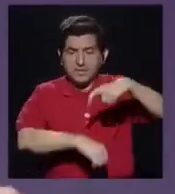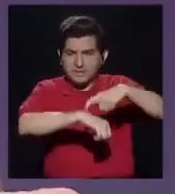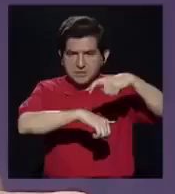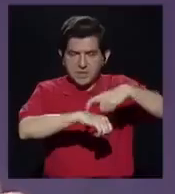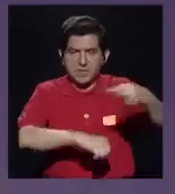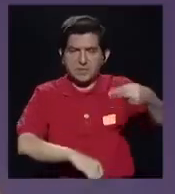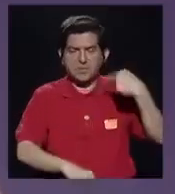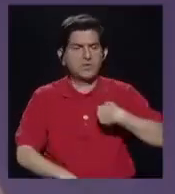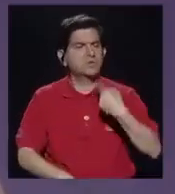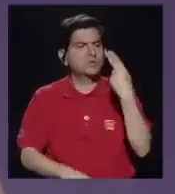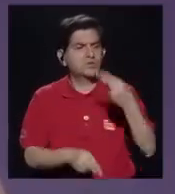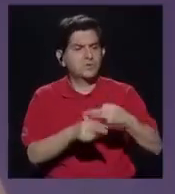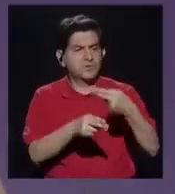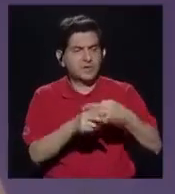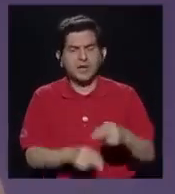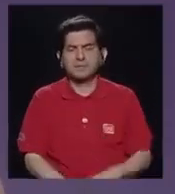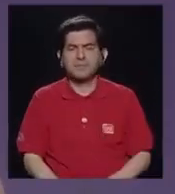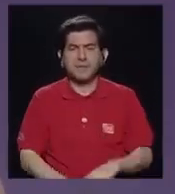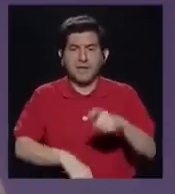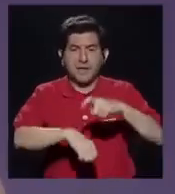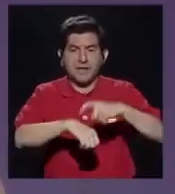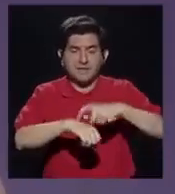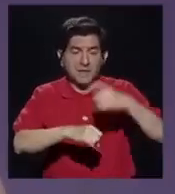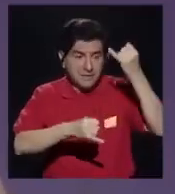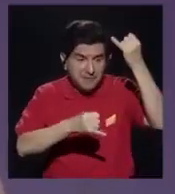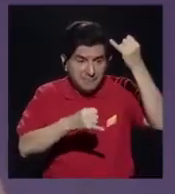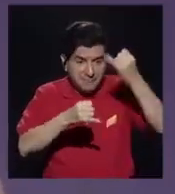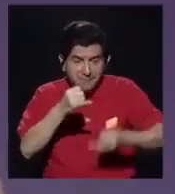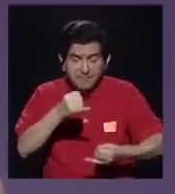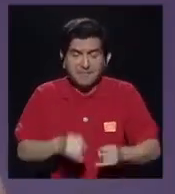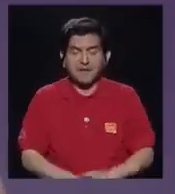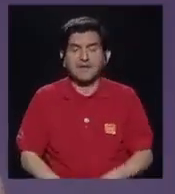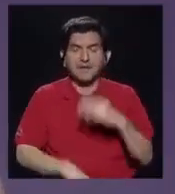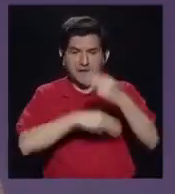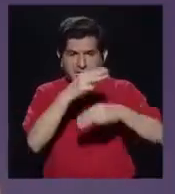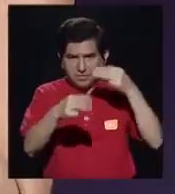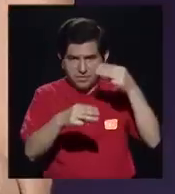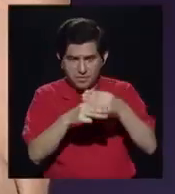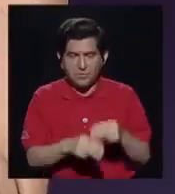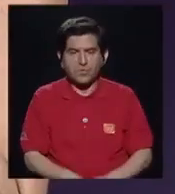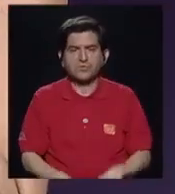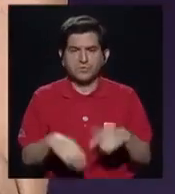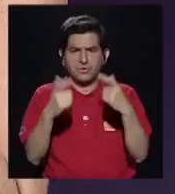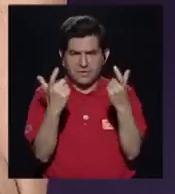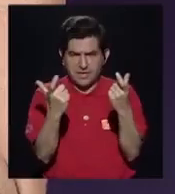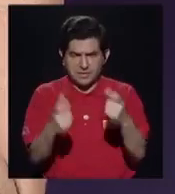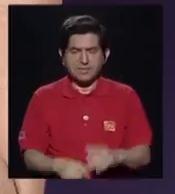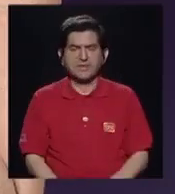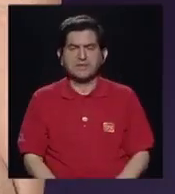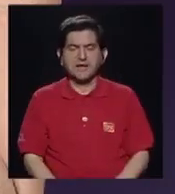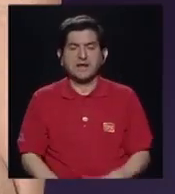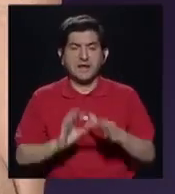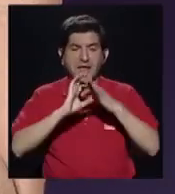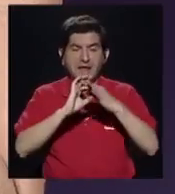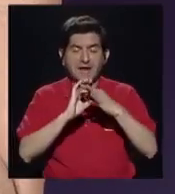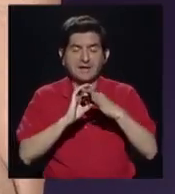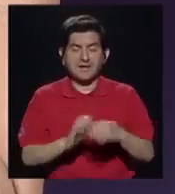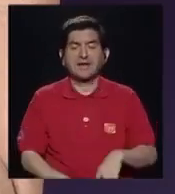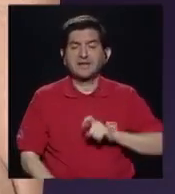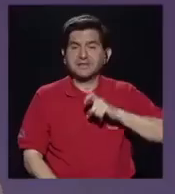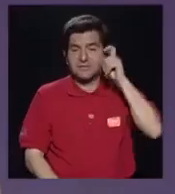yo le llamo la fase apocalíptica del capital es un mundo de dueños y en la relación de género